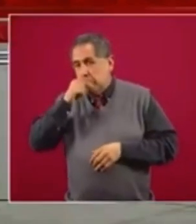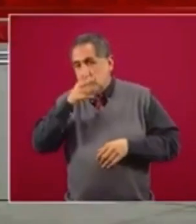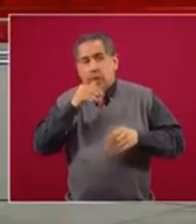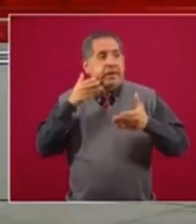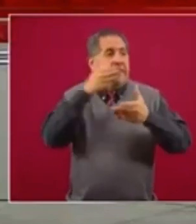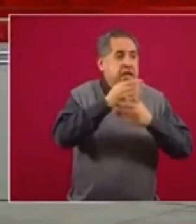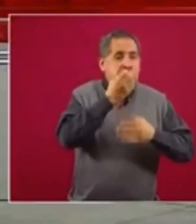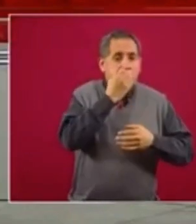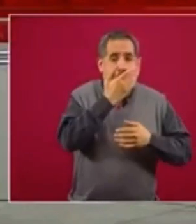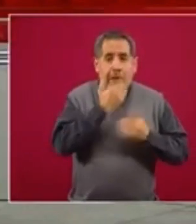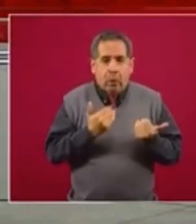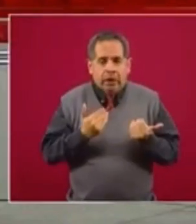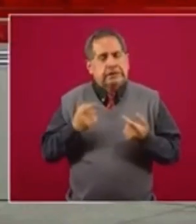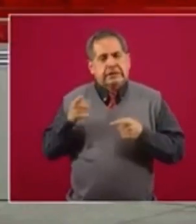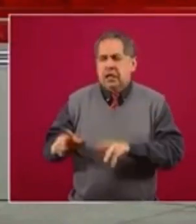durante tiempo